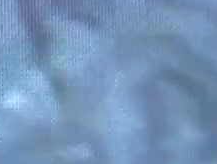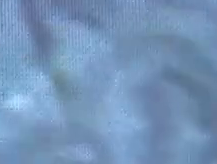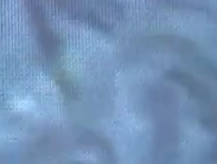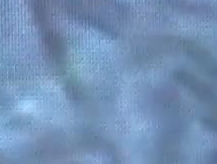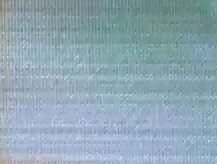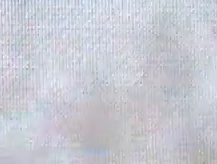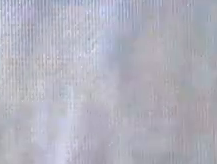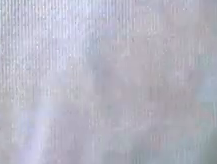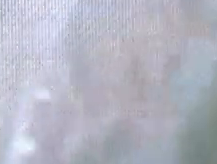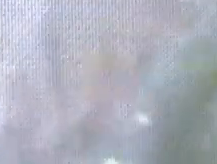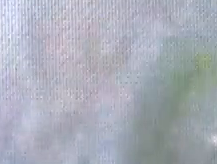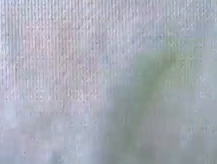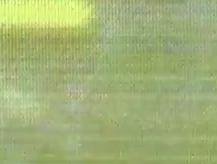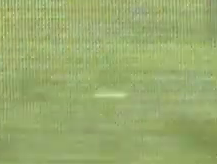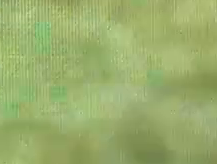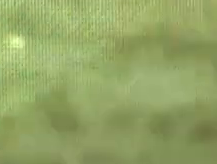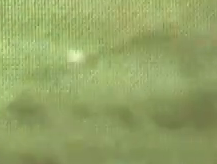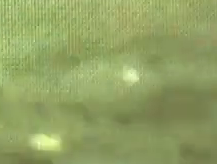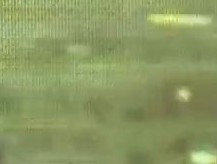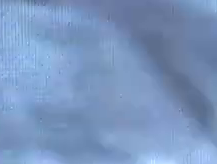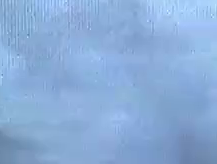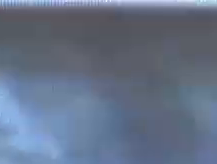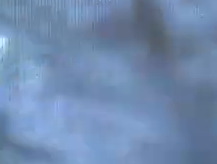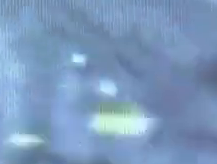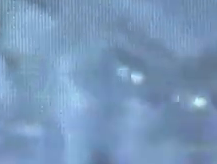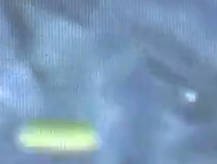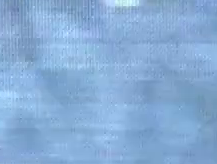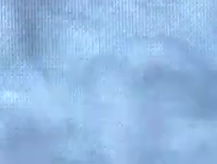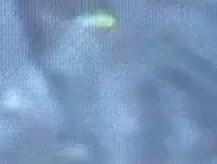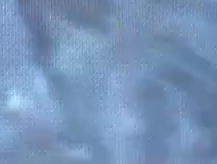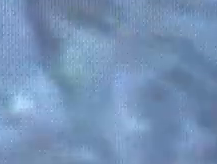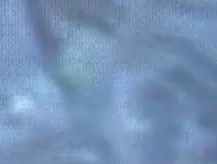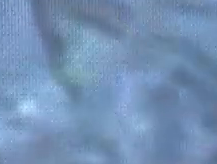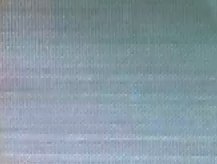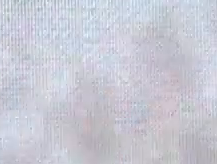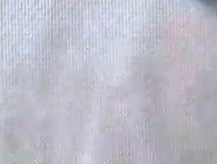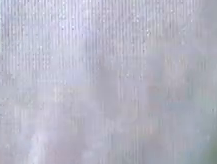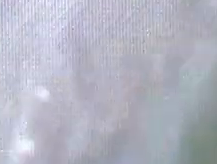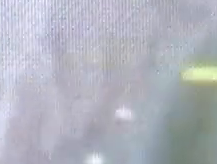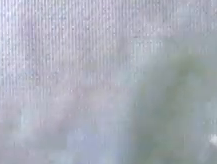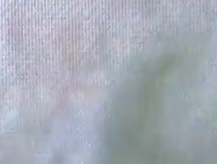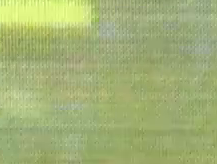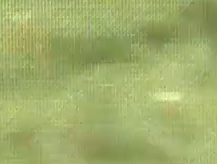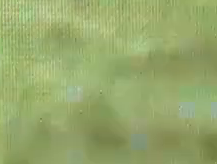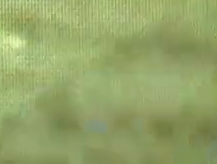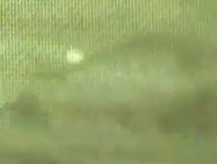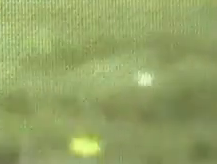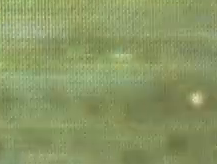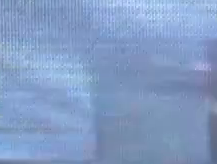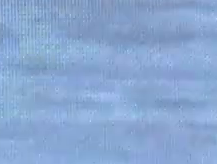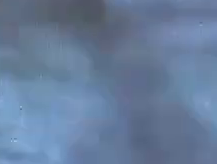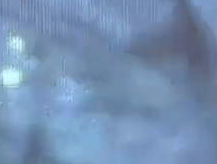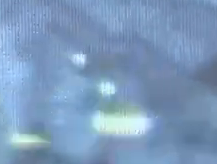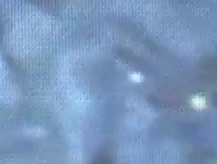Hace un par de días, autoridades bolivianas confirmaron que se inició una búsqueda del pequeño en ese país por algunos datos